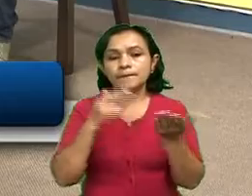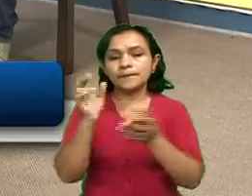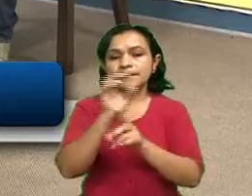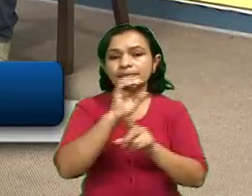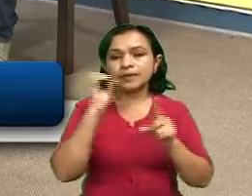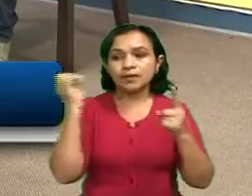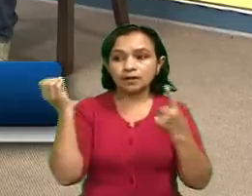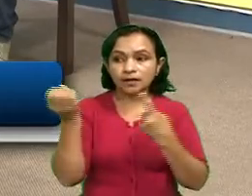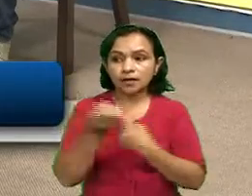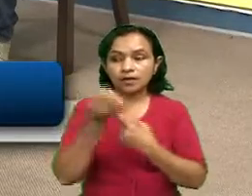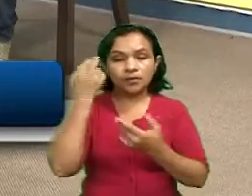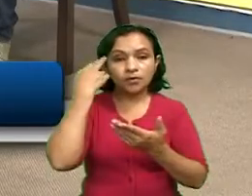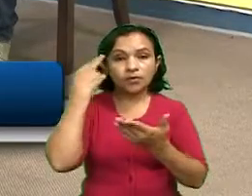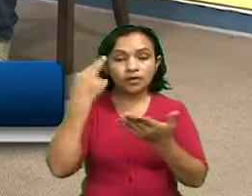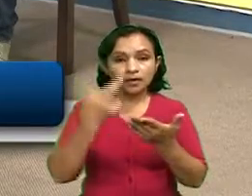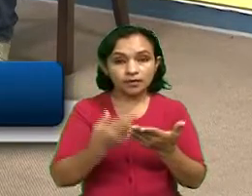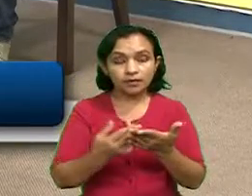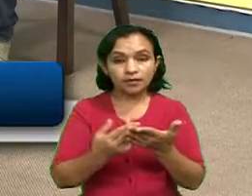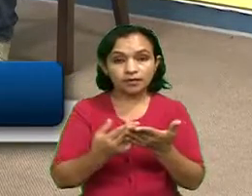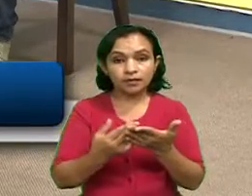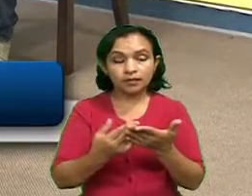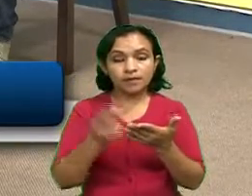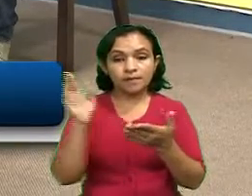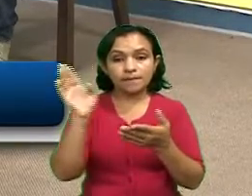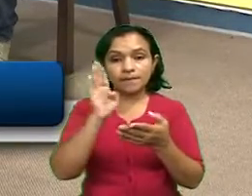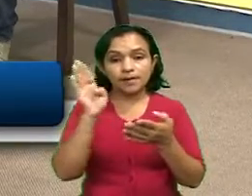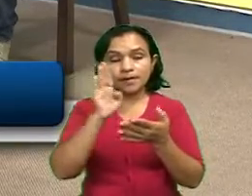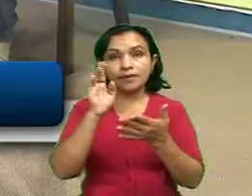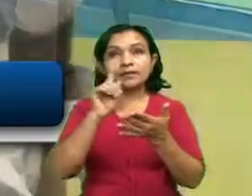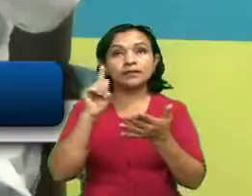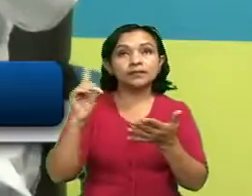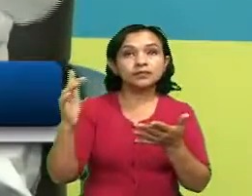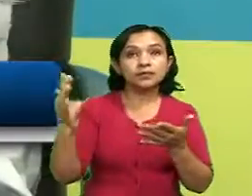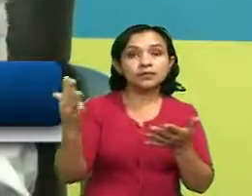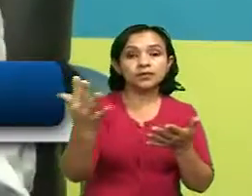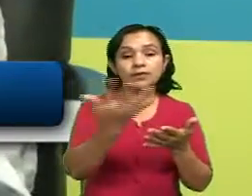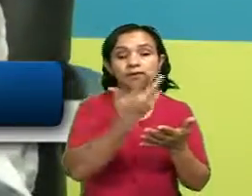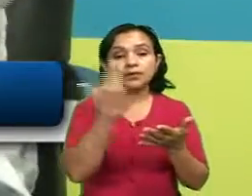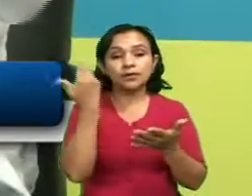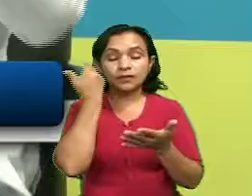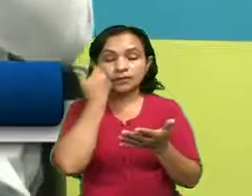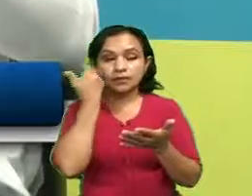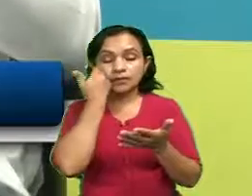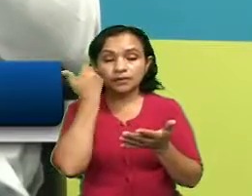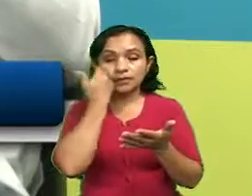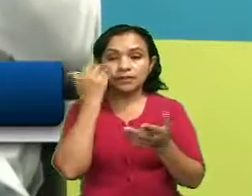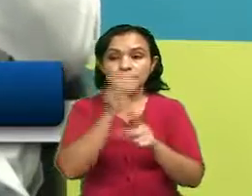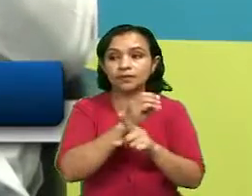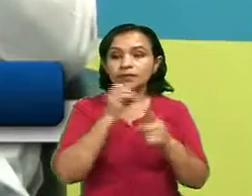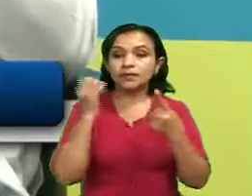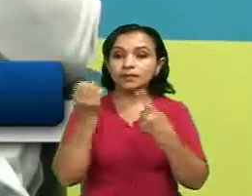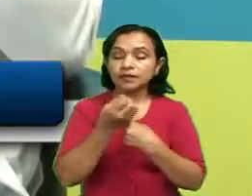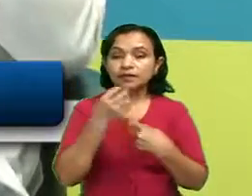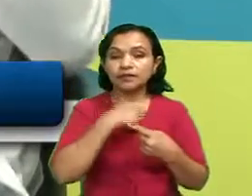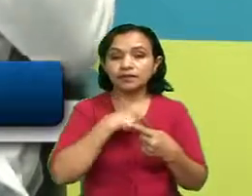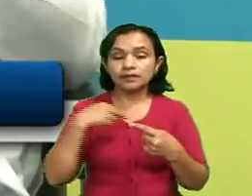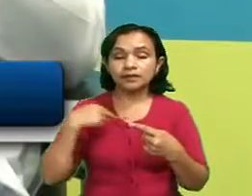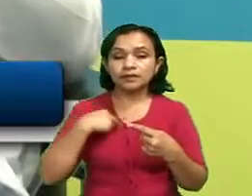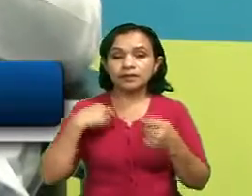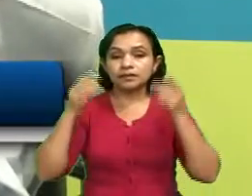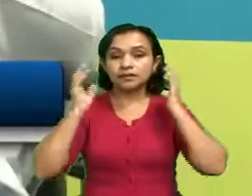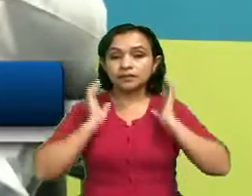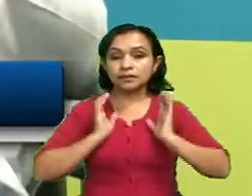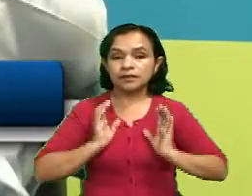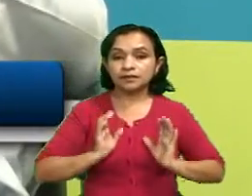organismo, recordar que las plaquetas o glóbulos blancos y todo esto es un virus que llega al organismo. Entonces lo que él hace, nuestro